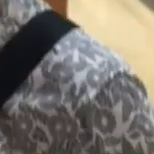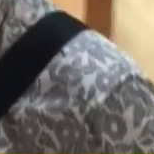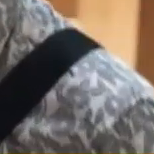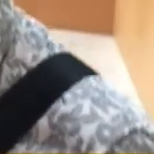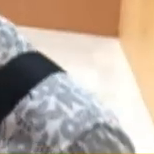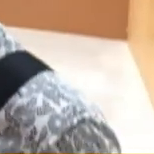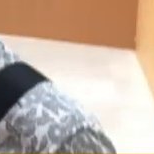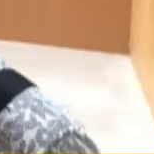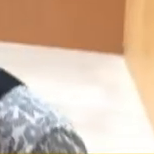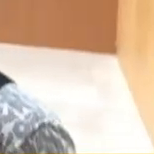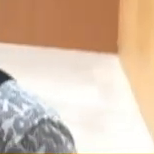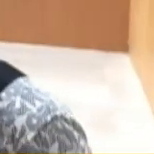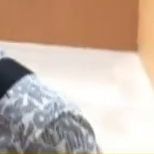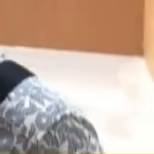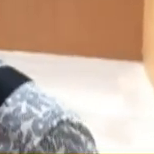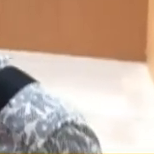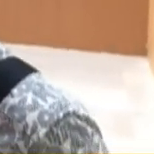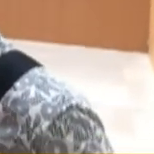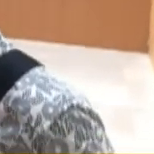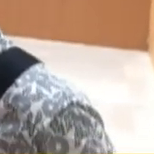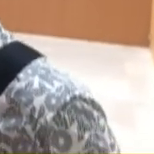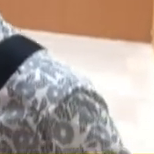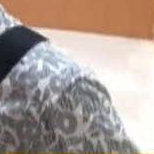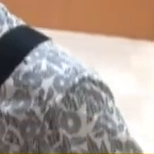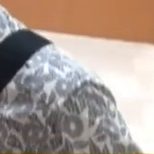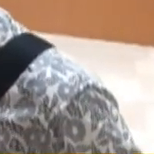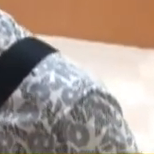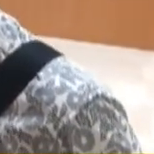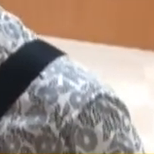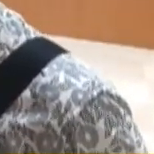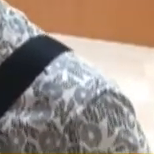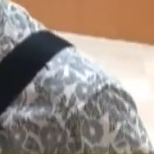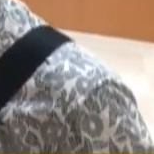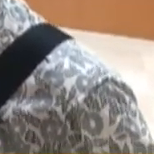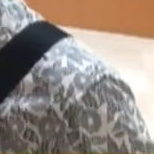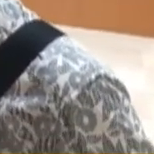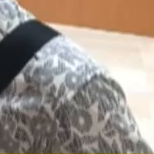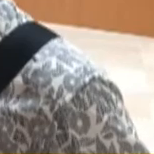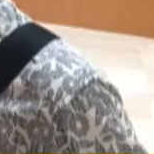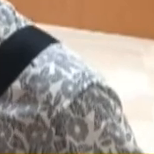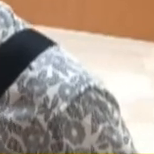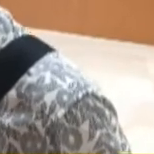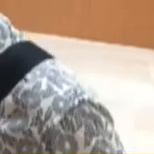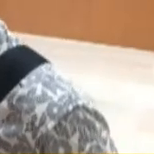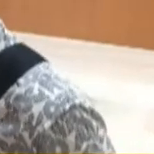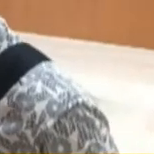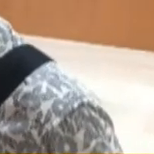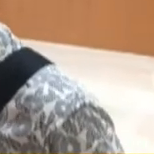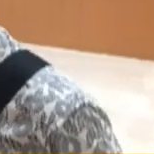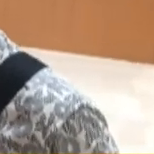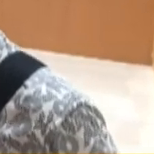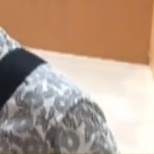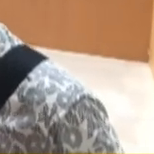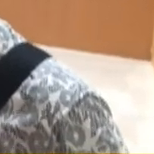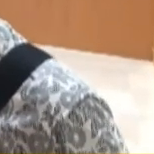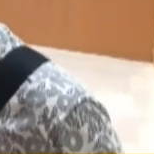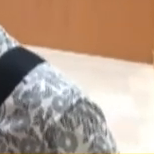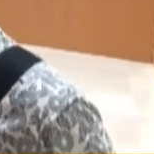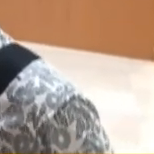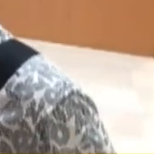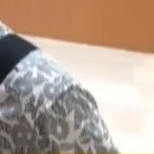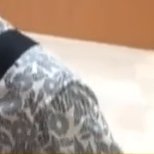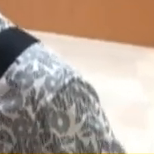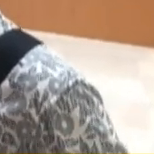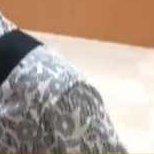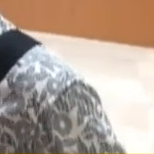Fue un honor estar aquí y conocerlo. Es como un momento surrealista. Nunca pensé que iba a conocerlo. Vengo de